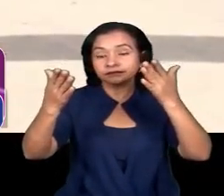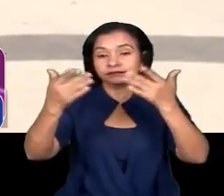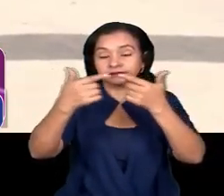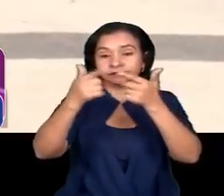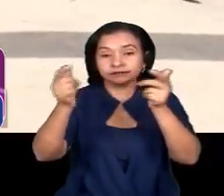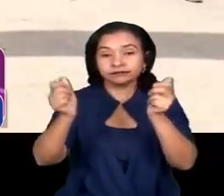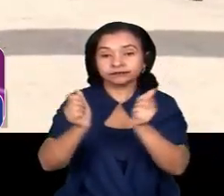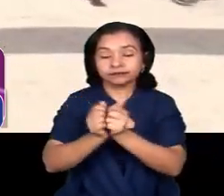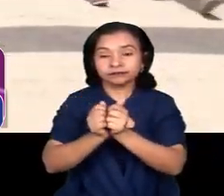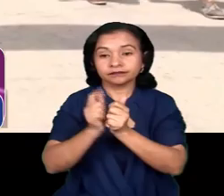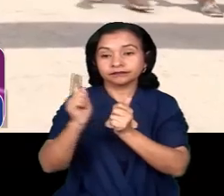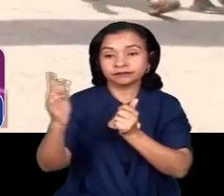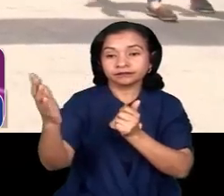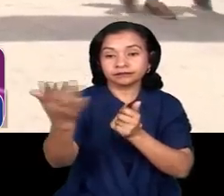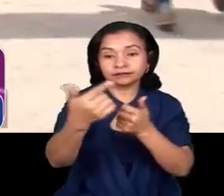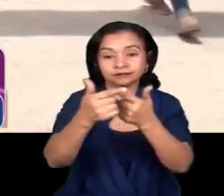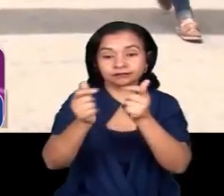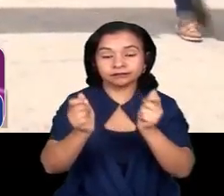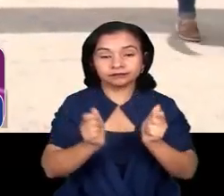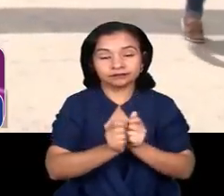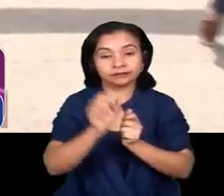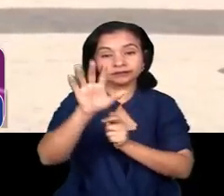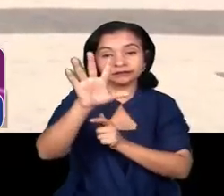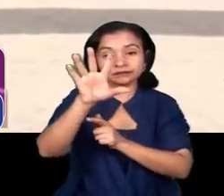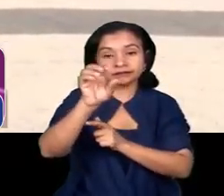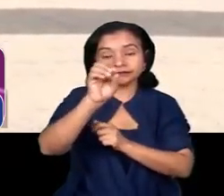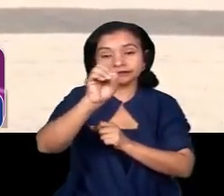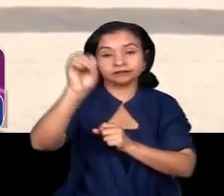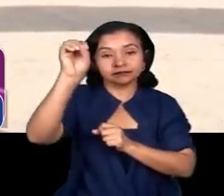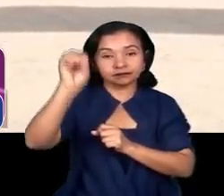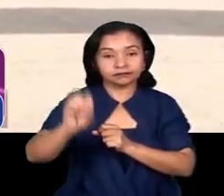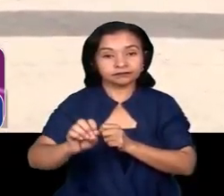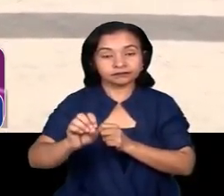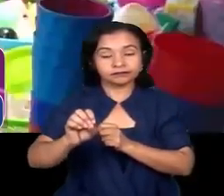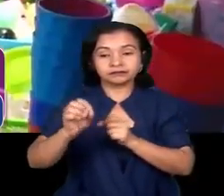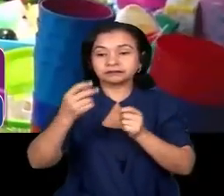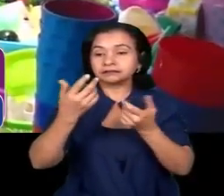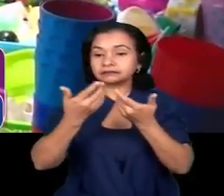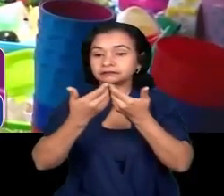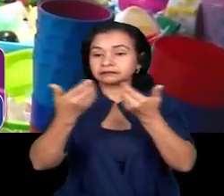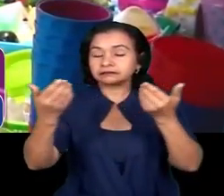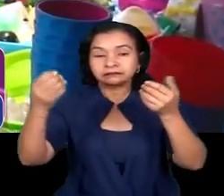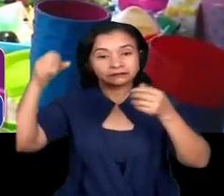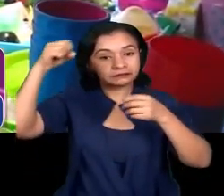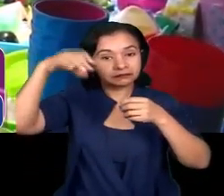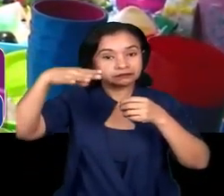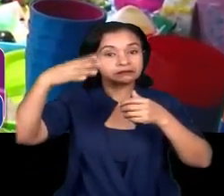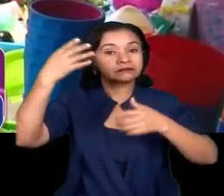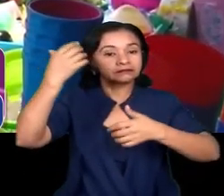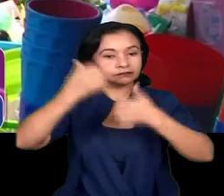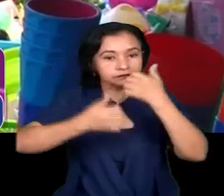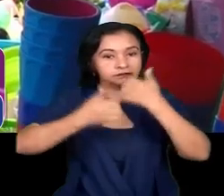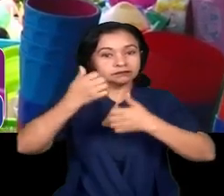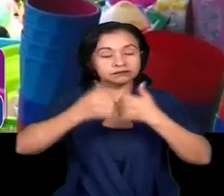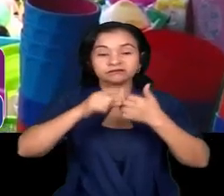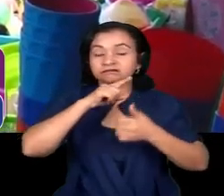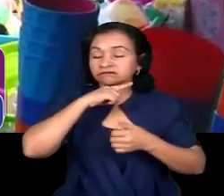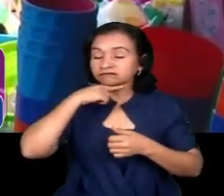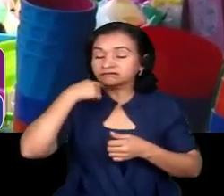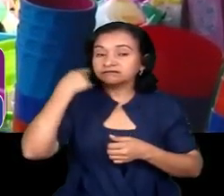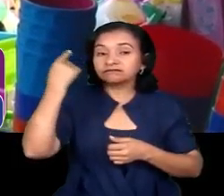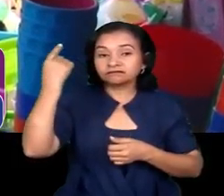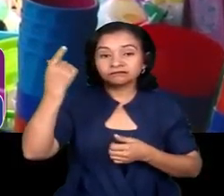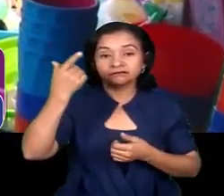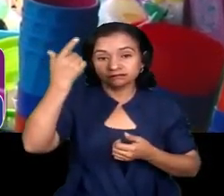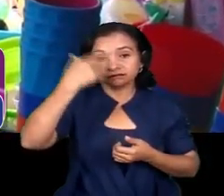sector, todos los sectores. Tenemos el 50% sin energía eléctrica, y ese es un problema serio que tenemos en los mercados.